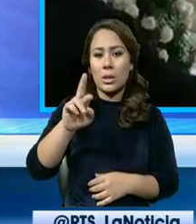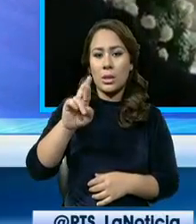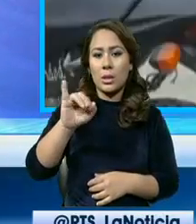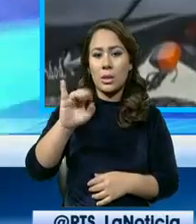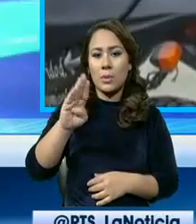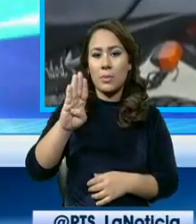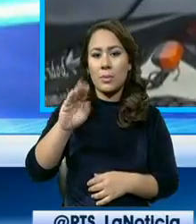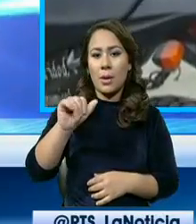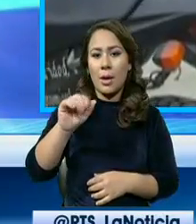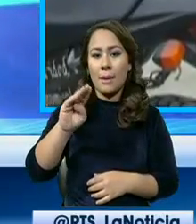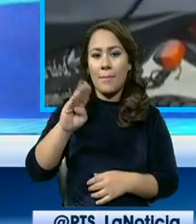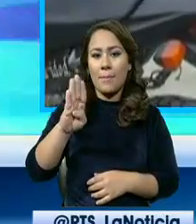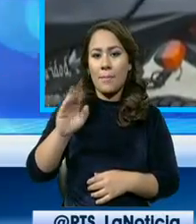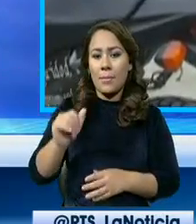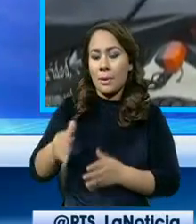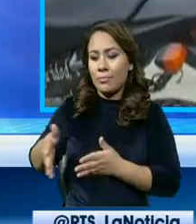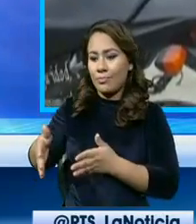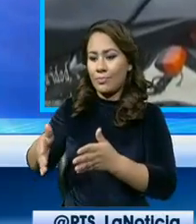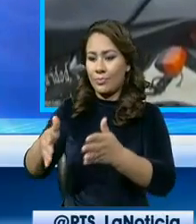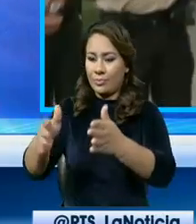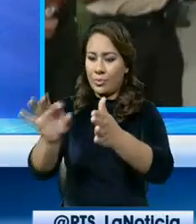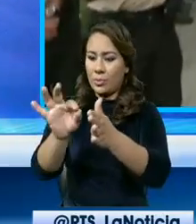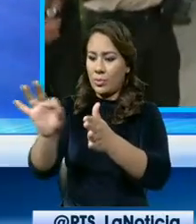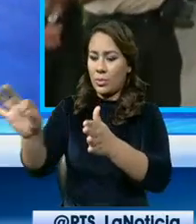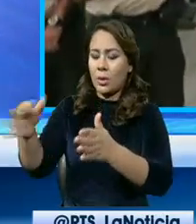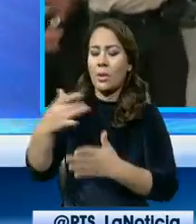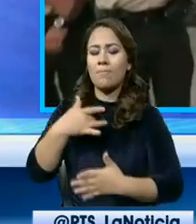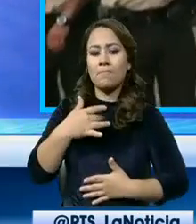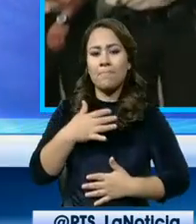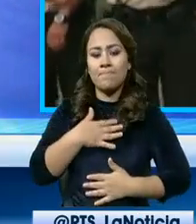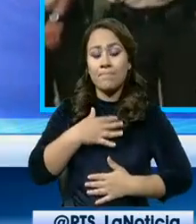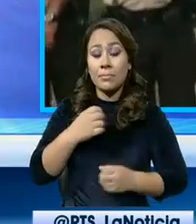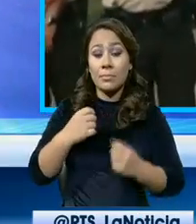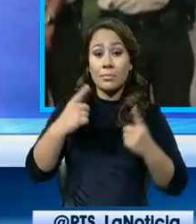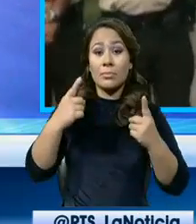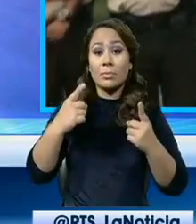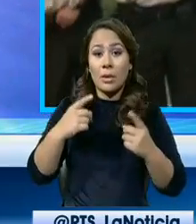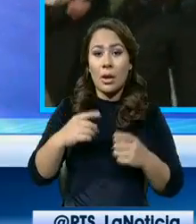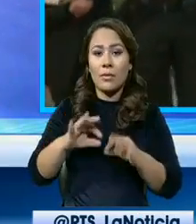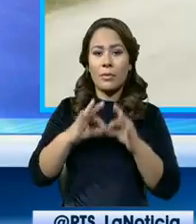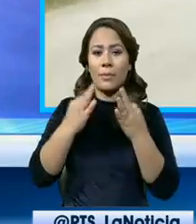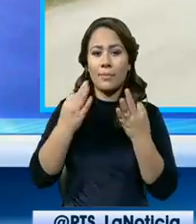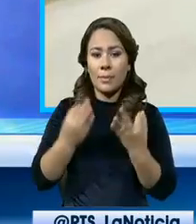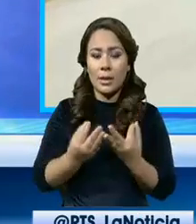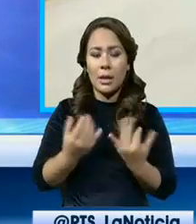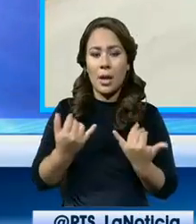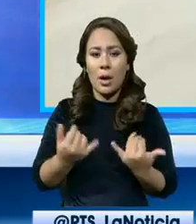en el asentamiento de la familia, que se unió.